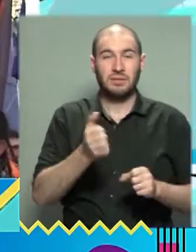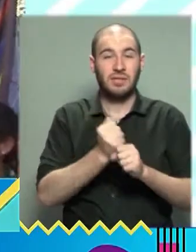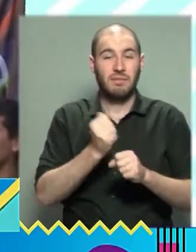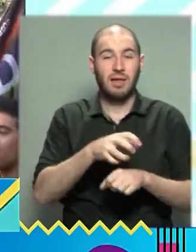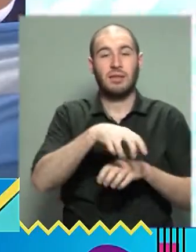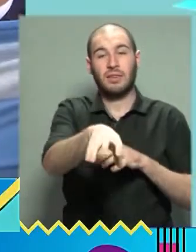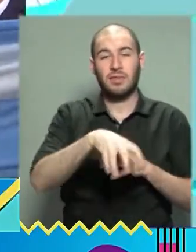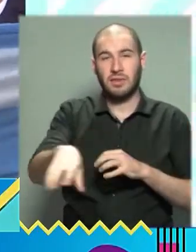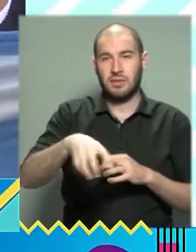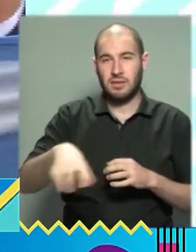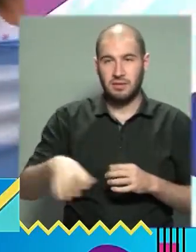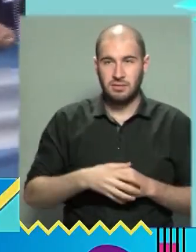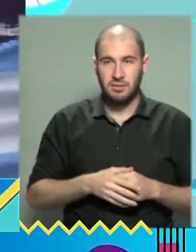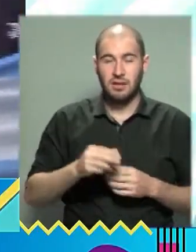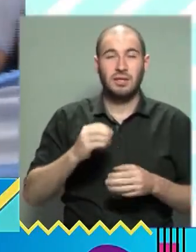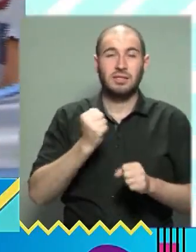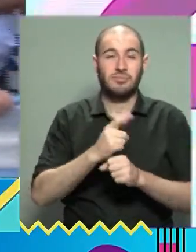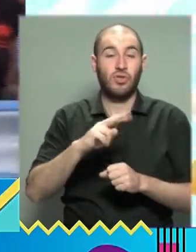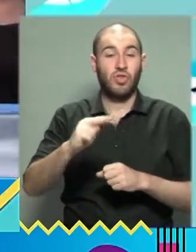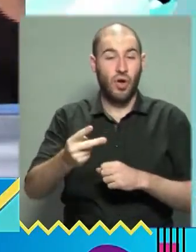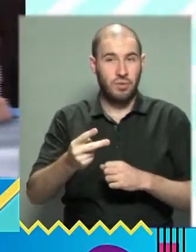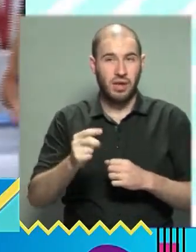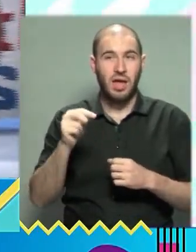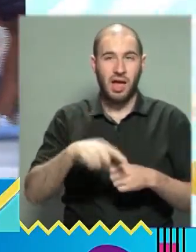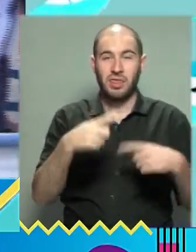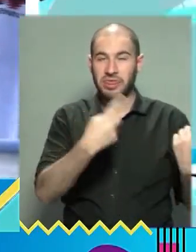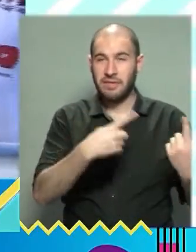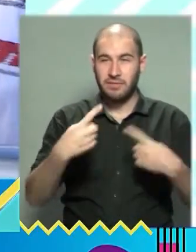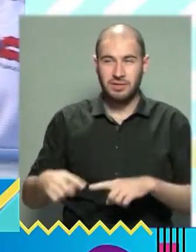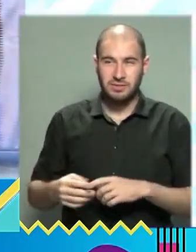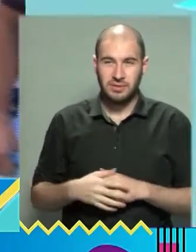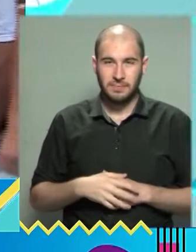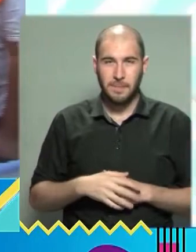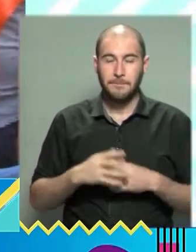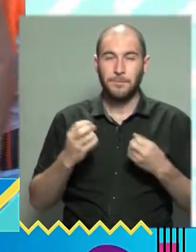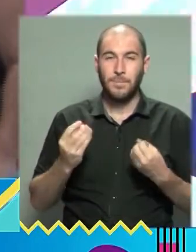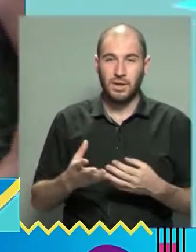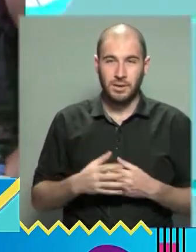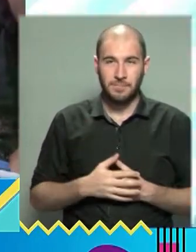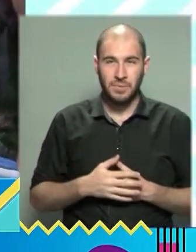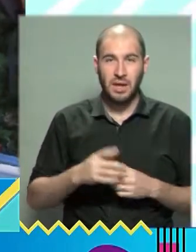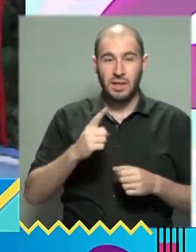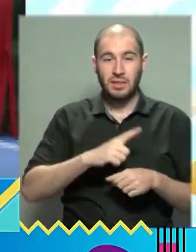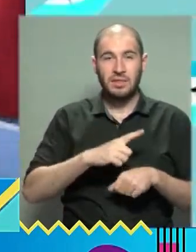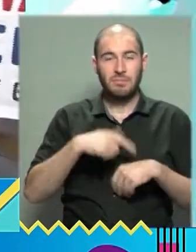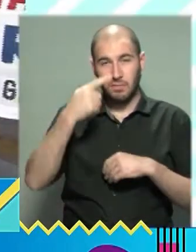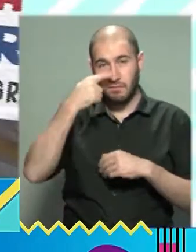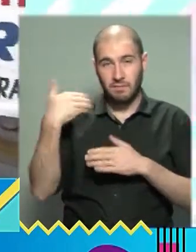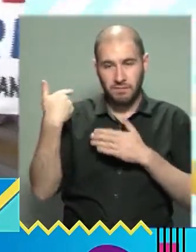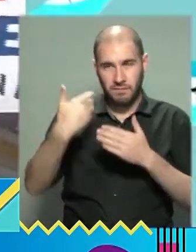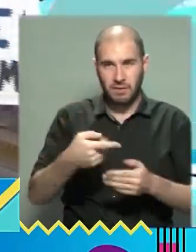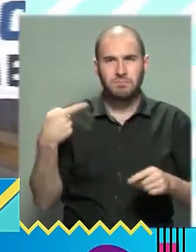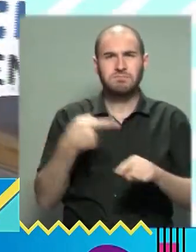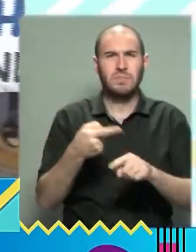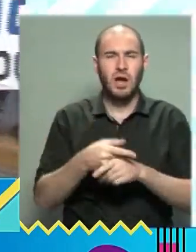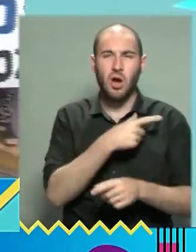trabajadores, entonces cumplen el doble rol. Por eso es que hay una diferencia para nosotros, porque el último tiempo había un ataque sistemático